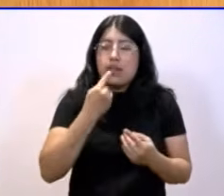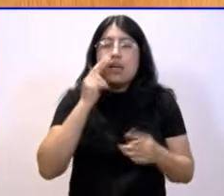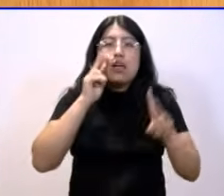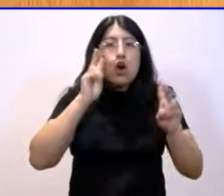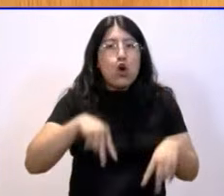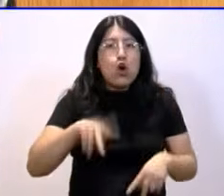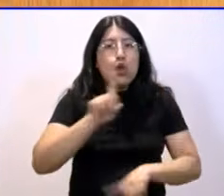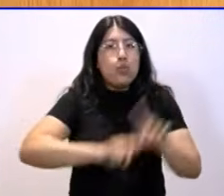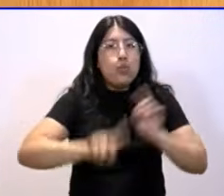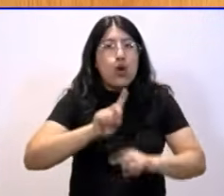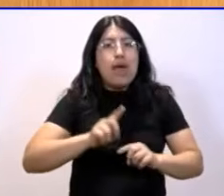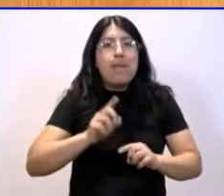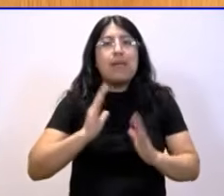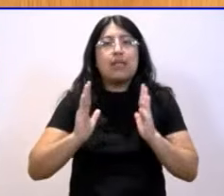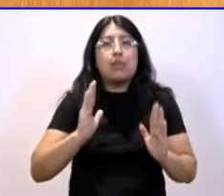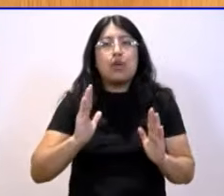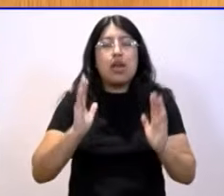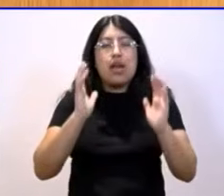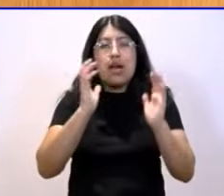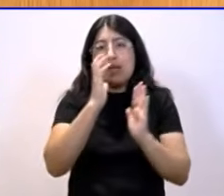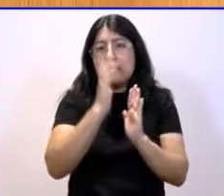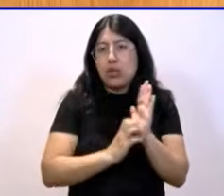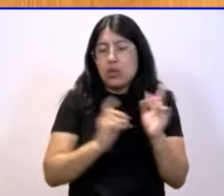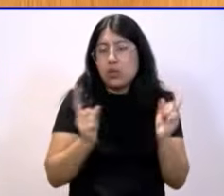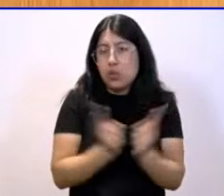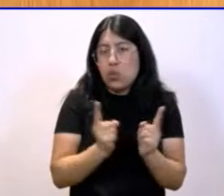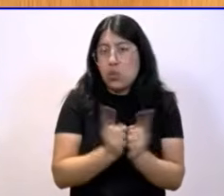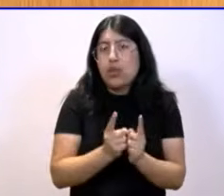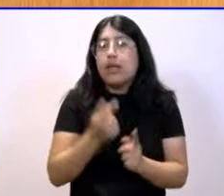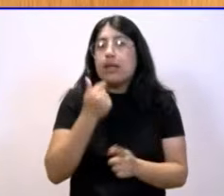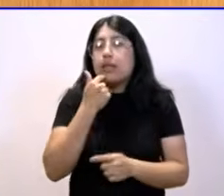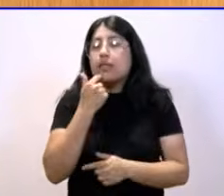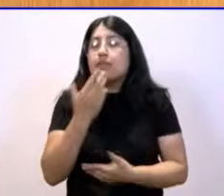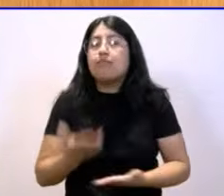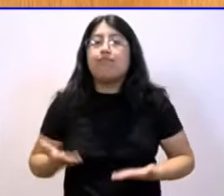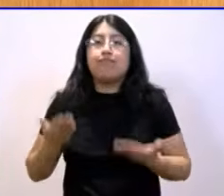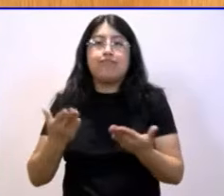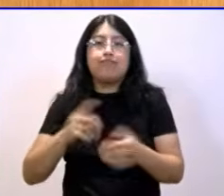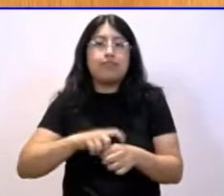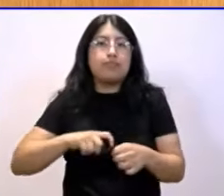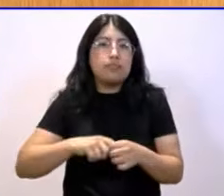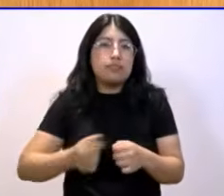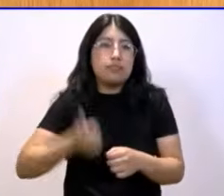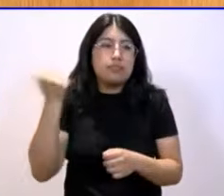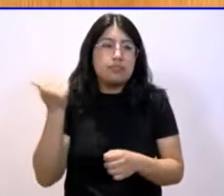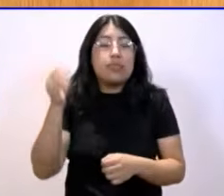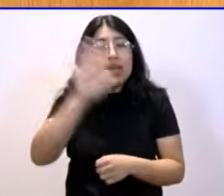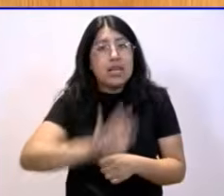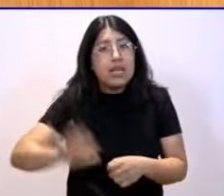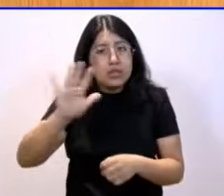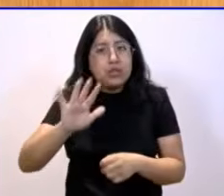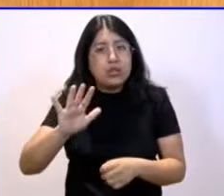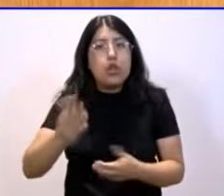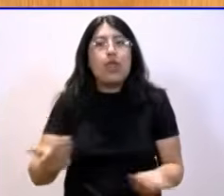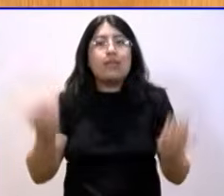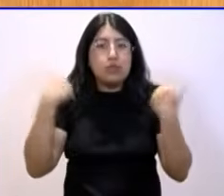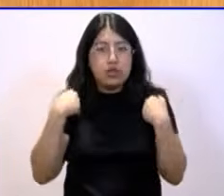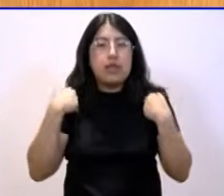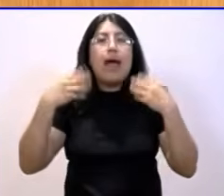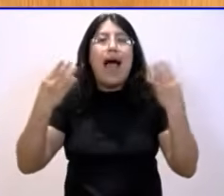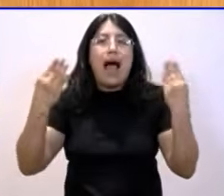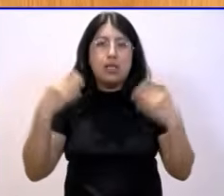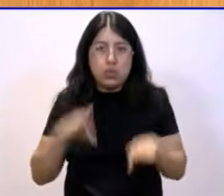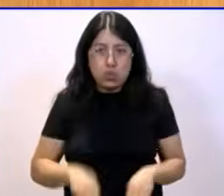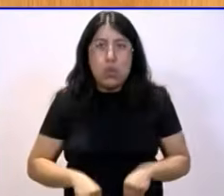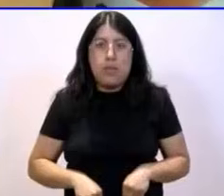la temporalidad, modificar nuestra norma de acceso a la función pública y, sobre todo, lo más importante, pedirle al Estado que de una vez asuma su responsabilidad. Muchas gracias,